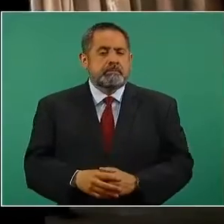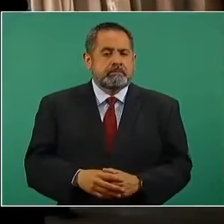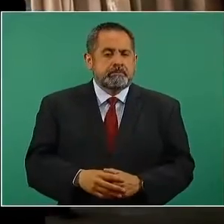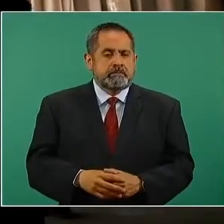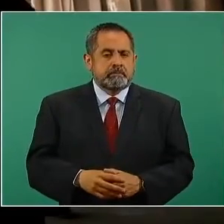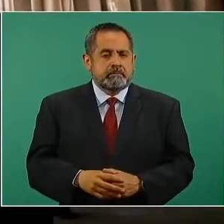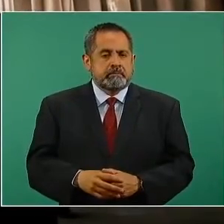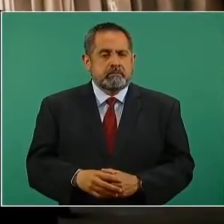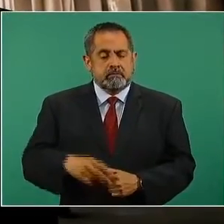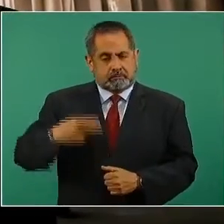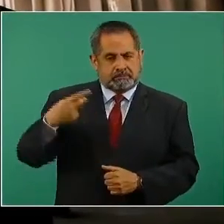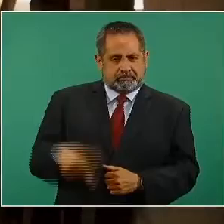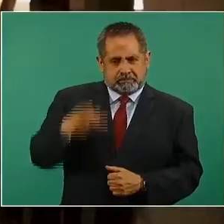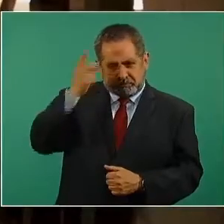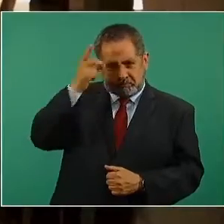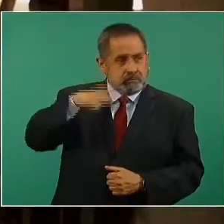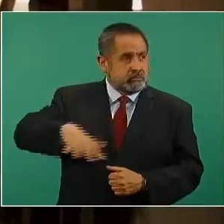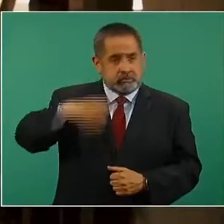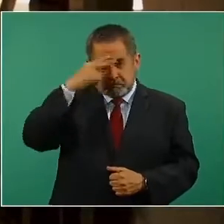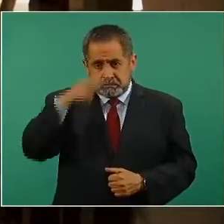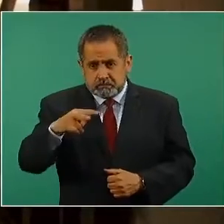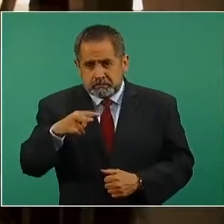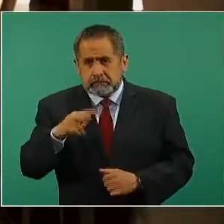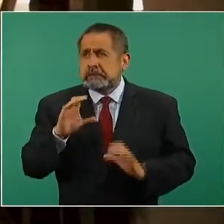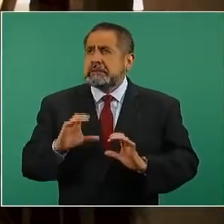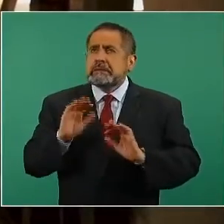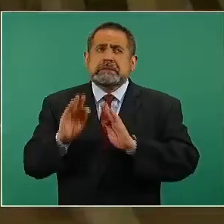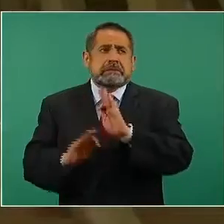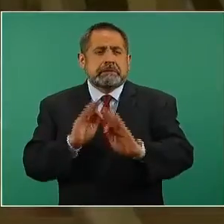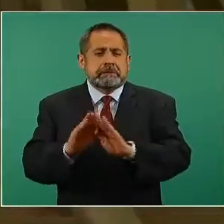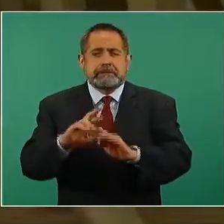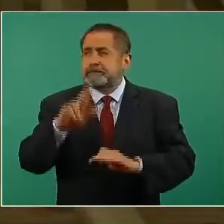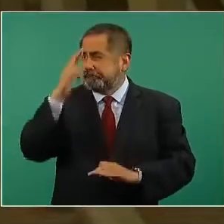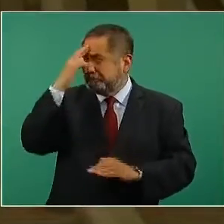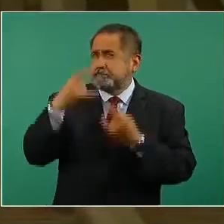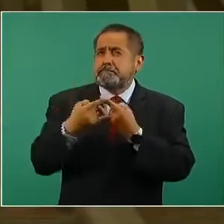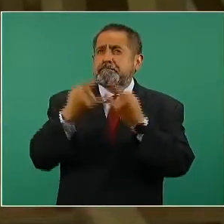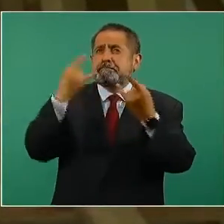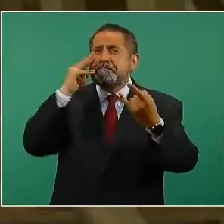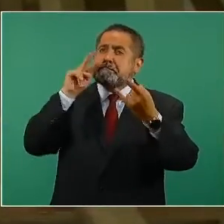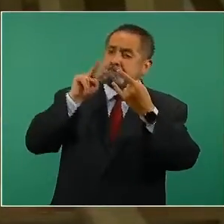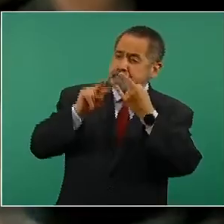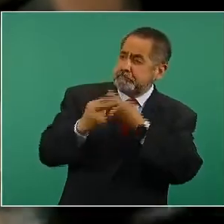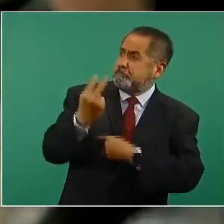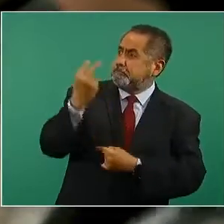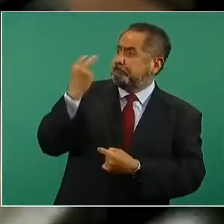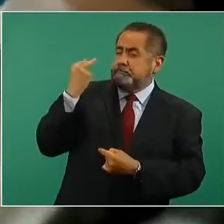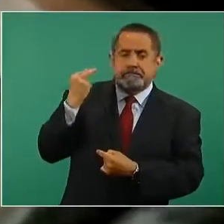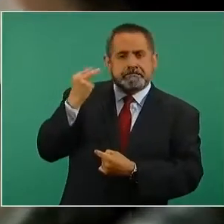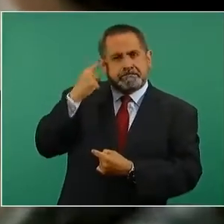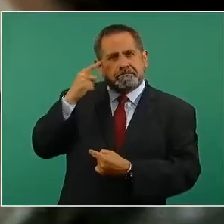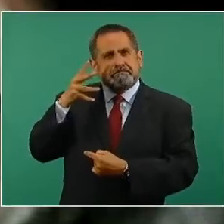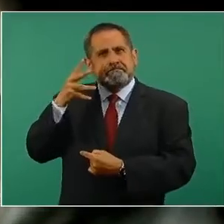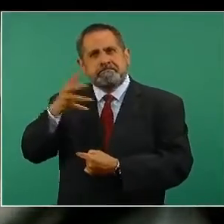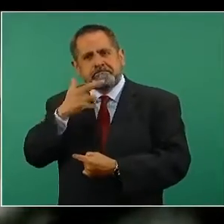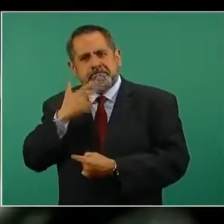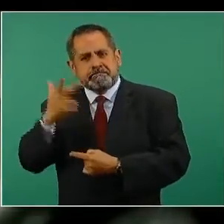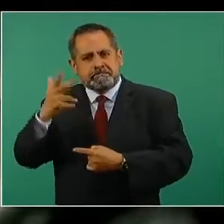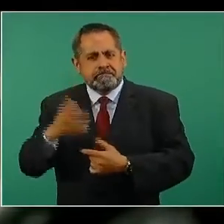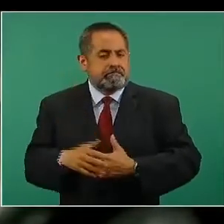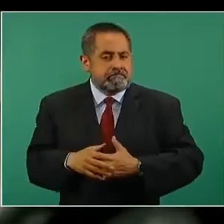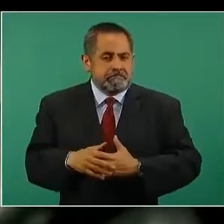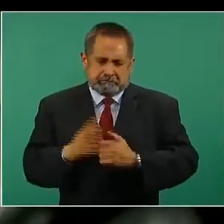Recuperar el patrimonio es la oportunidad de reencontrarnos con nuestro pasado y con la esperanza de un mejor futuro.